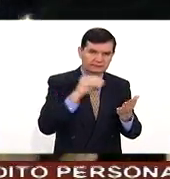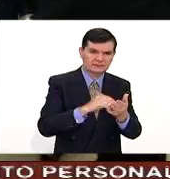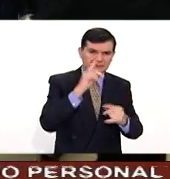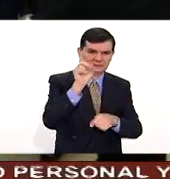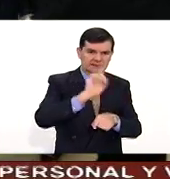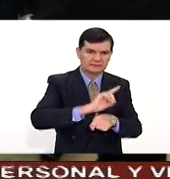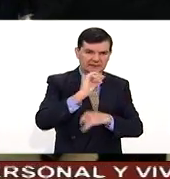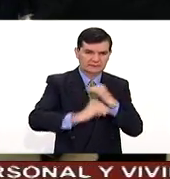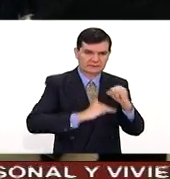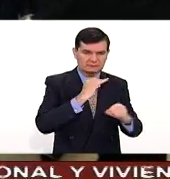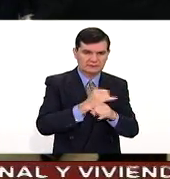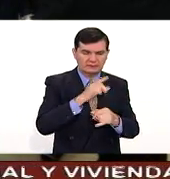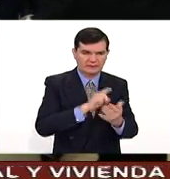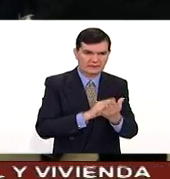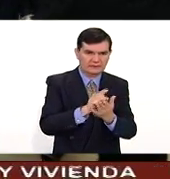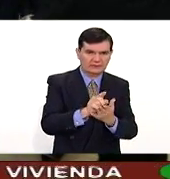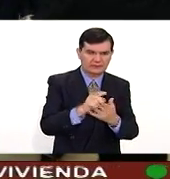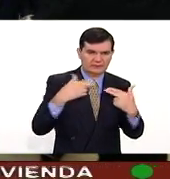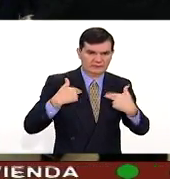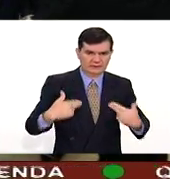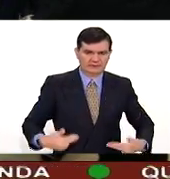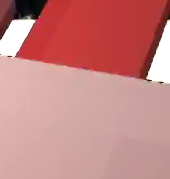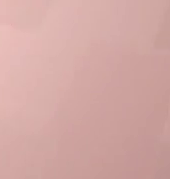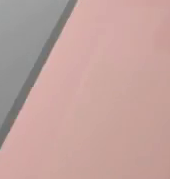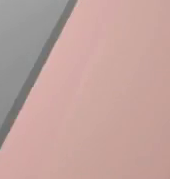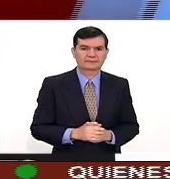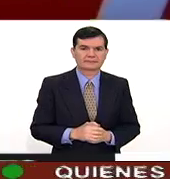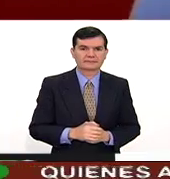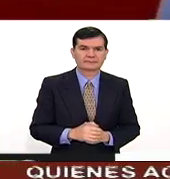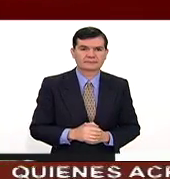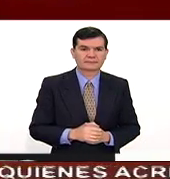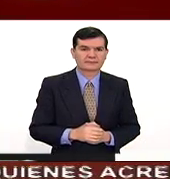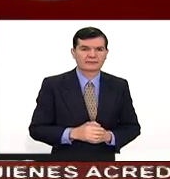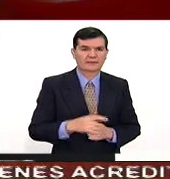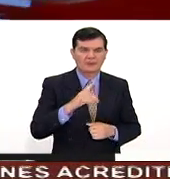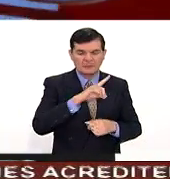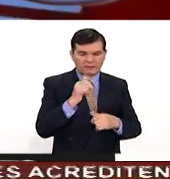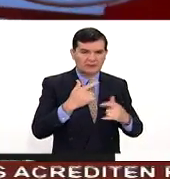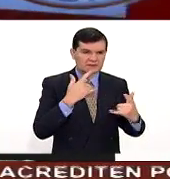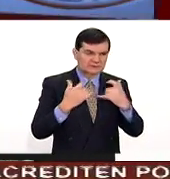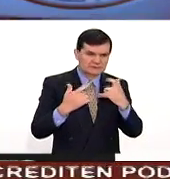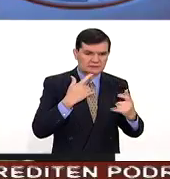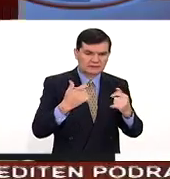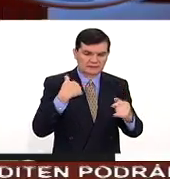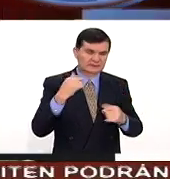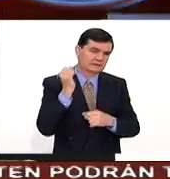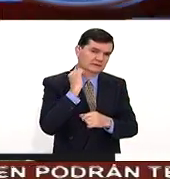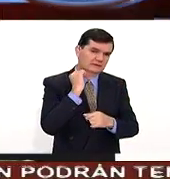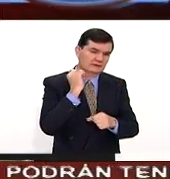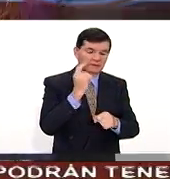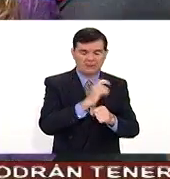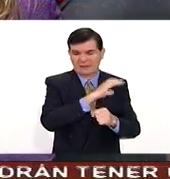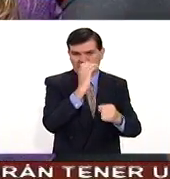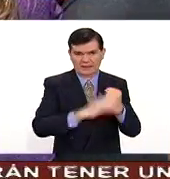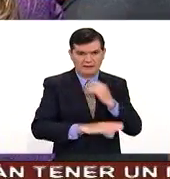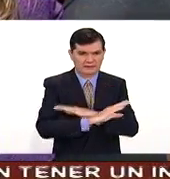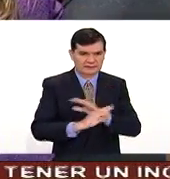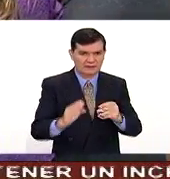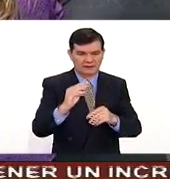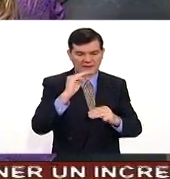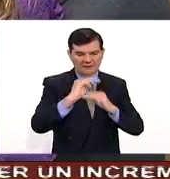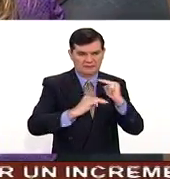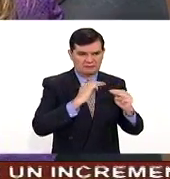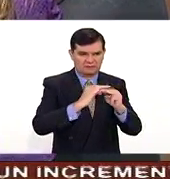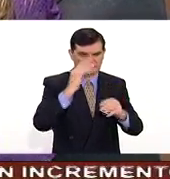Día Internacional de los Derechos Humanos. Y luego de un intenso debate en el Senado, finalmente se eligió a la magistrada